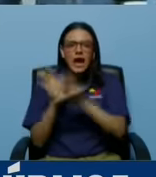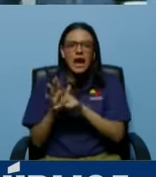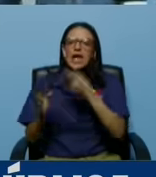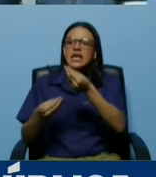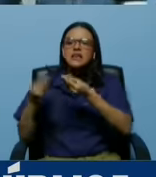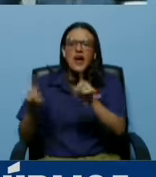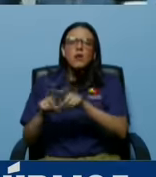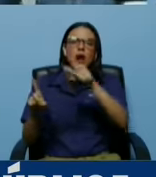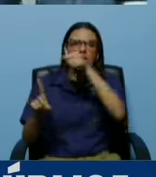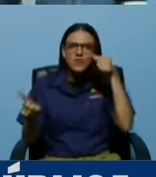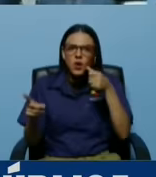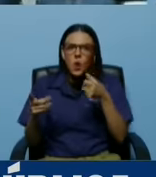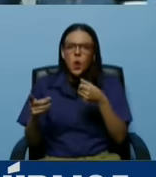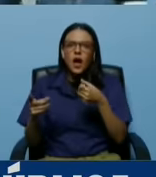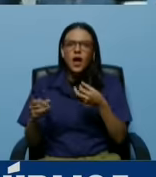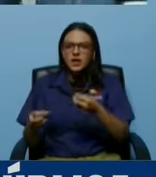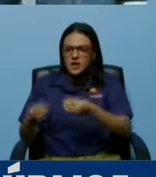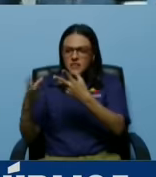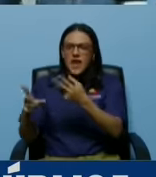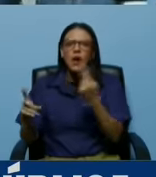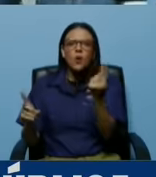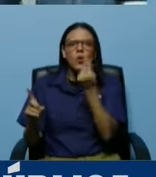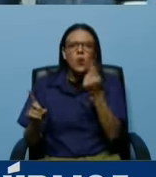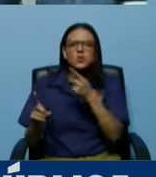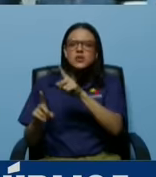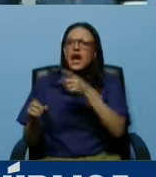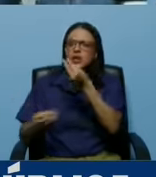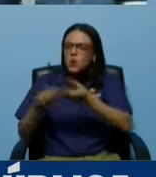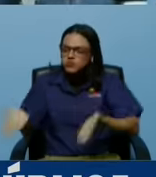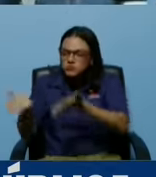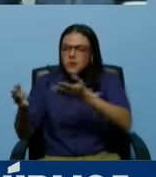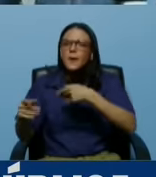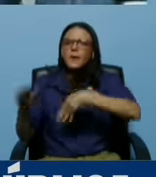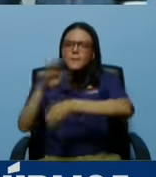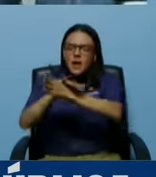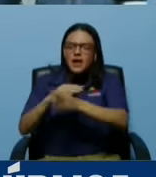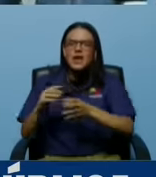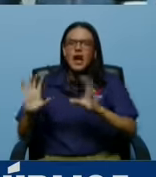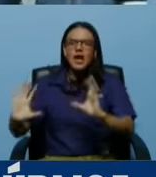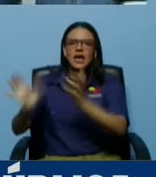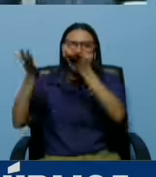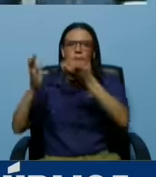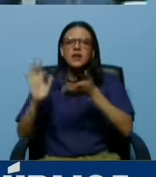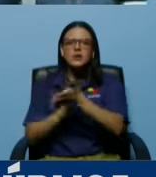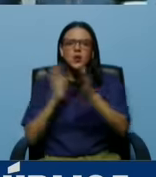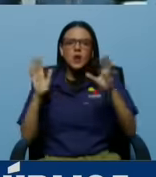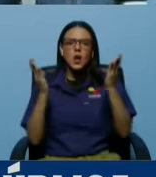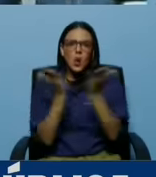drogaron, a quienes utilizaron para quemar unidades educativas,